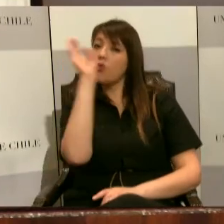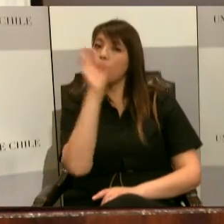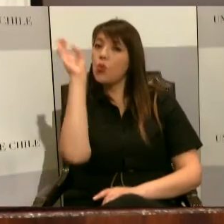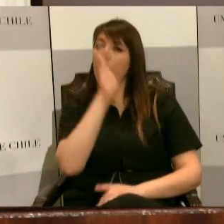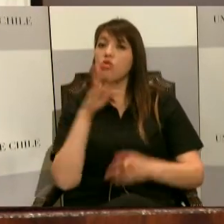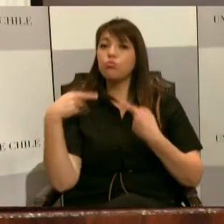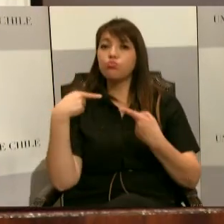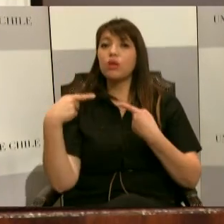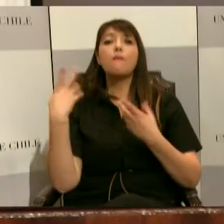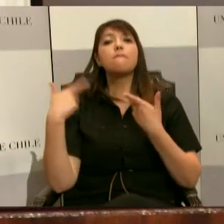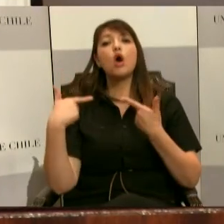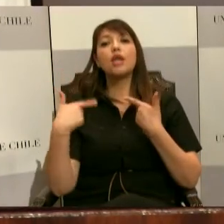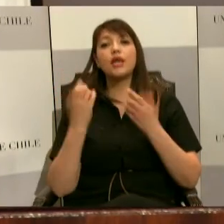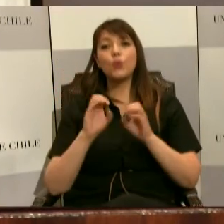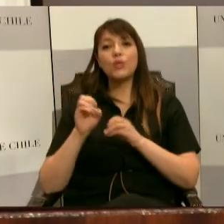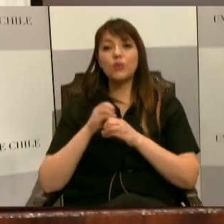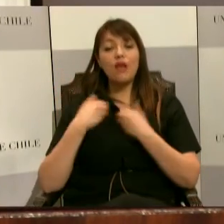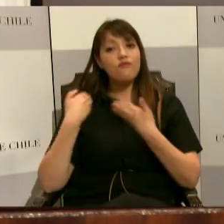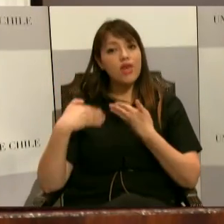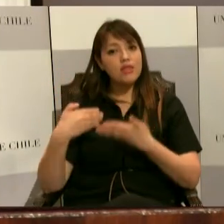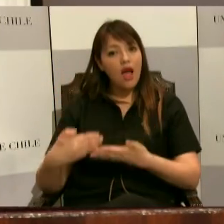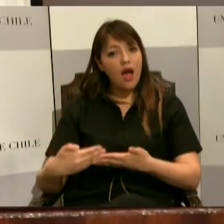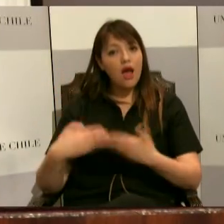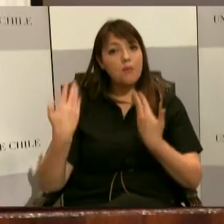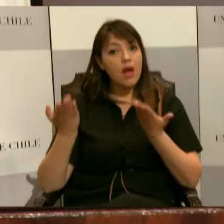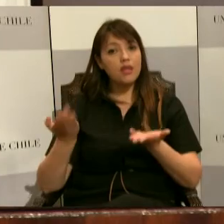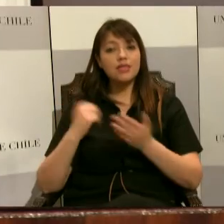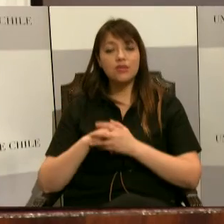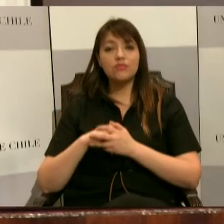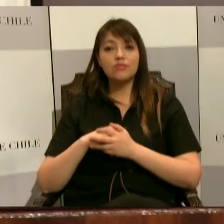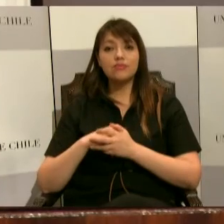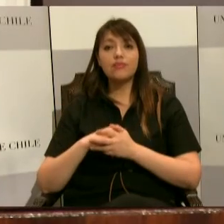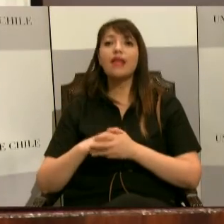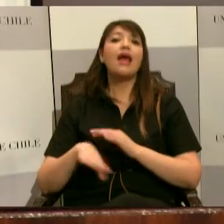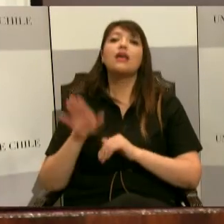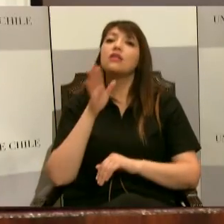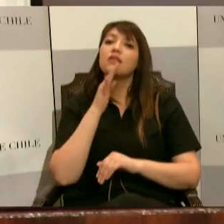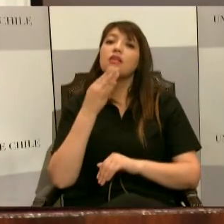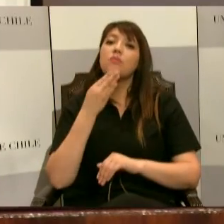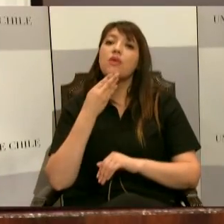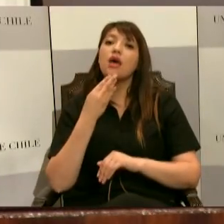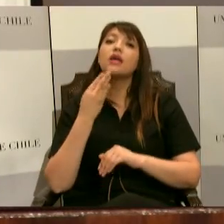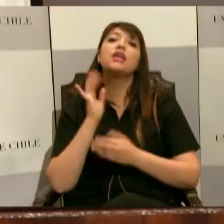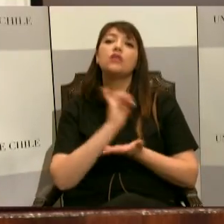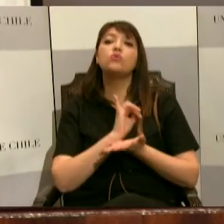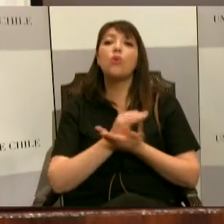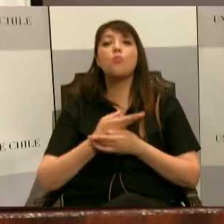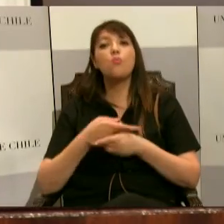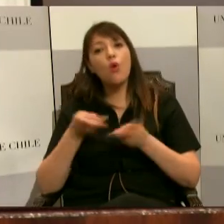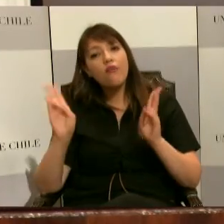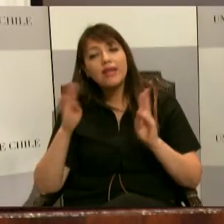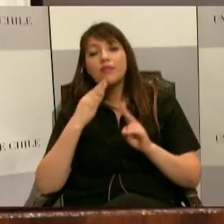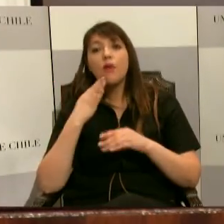discusión política educacional una ventaja para sí. Esa expresión no tiene sentido para una institución pública.